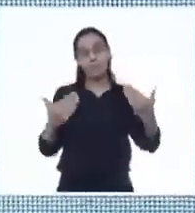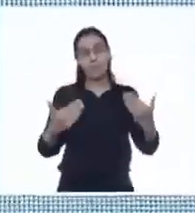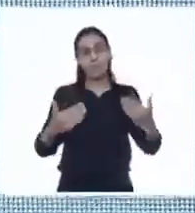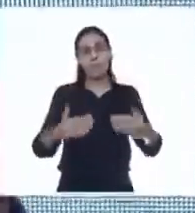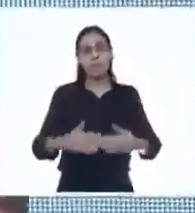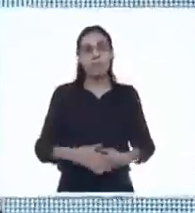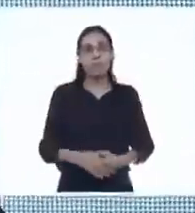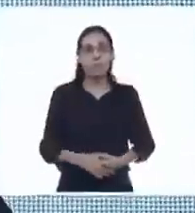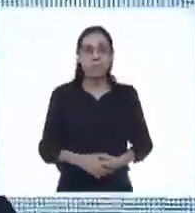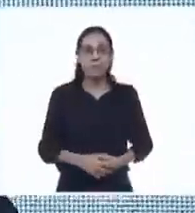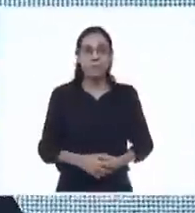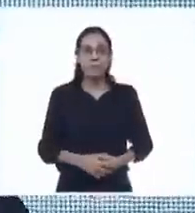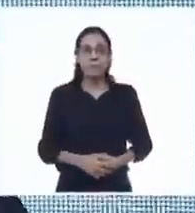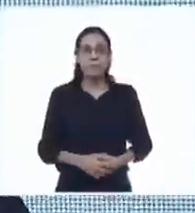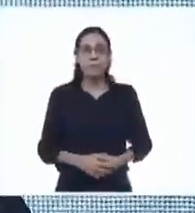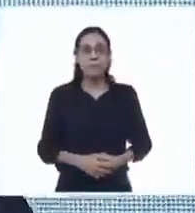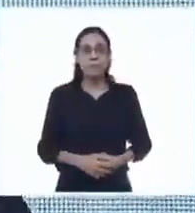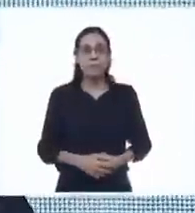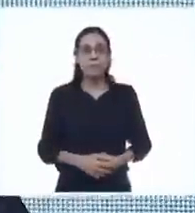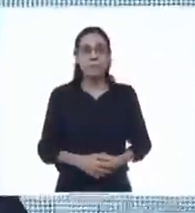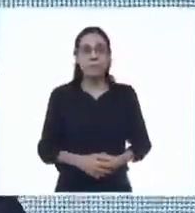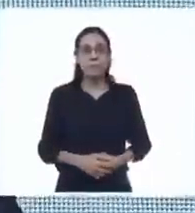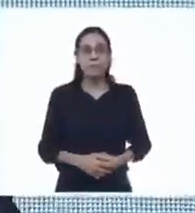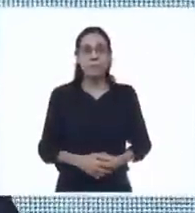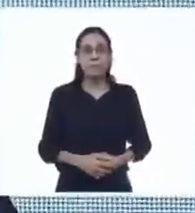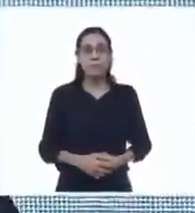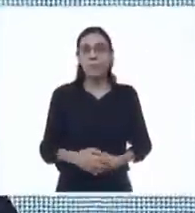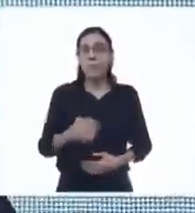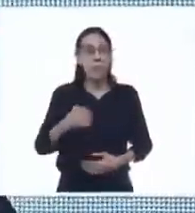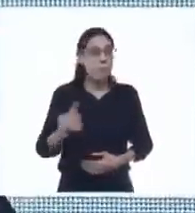Quiero, en primer lugar,